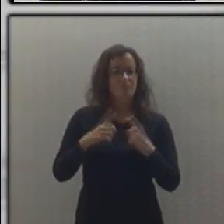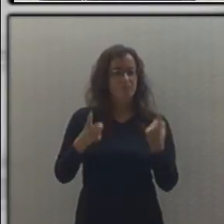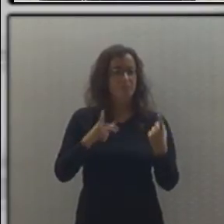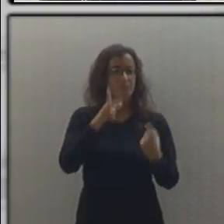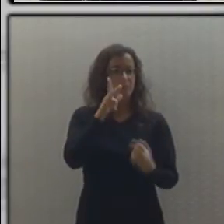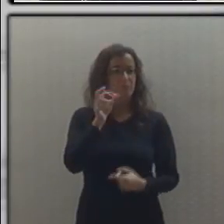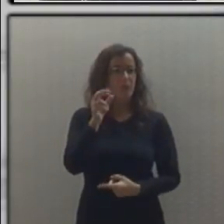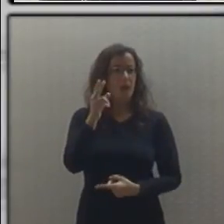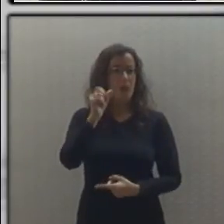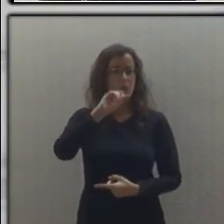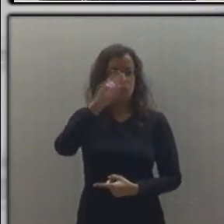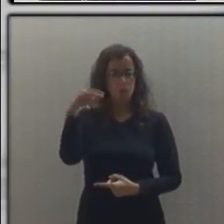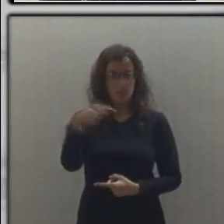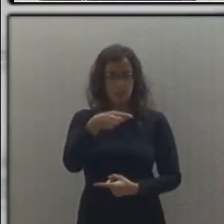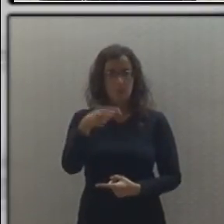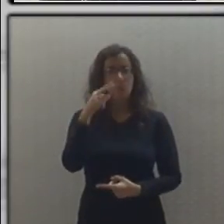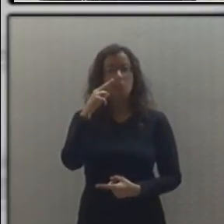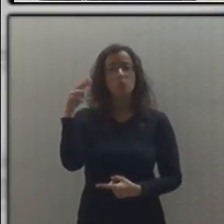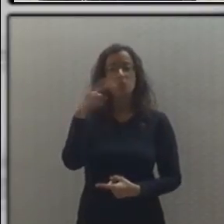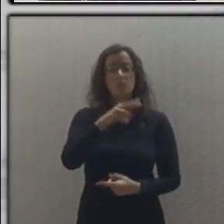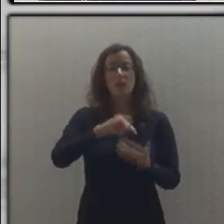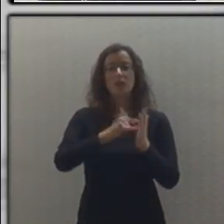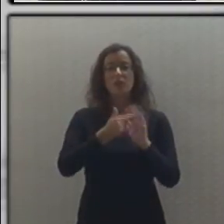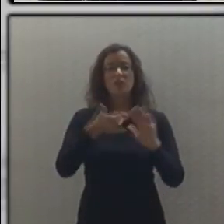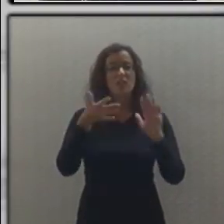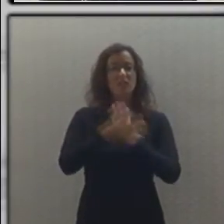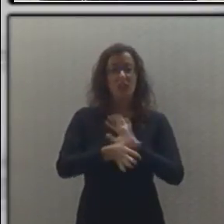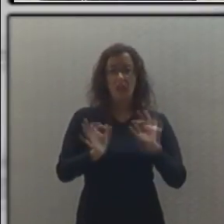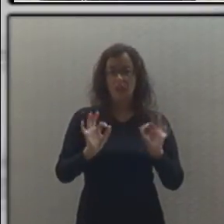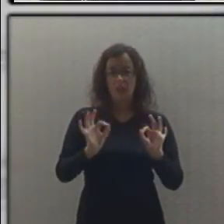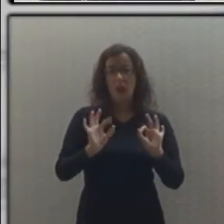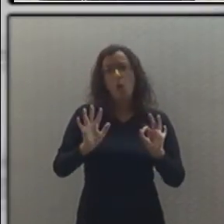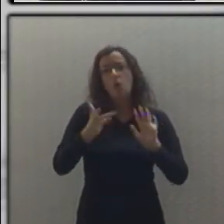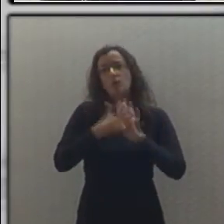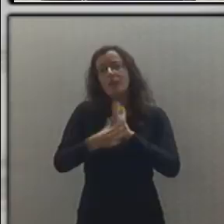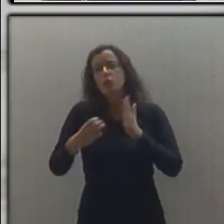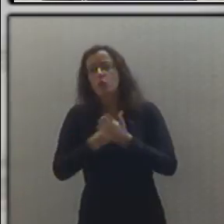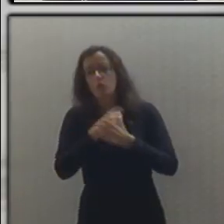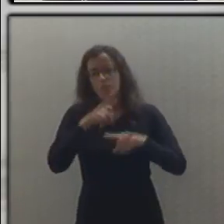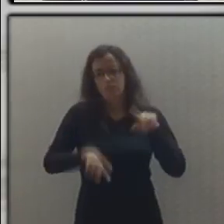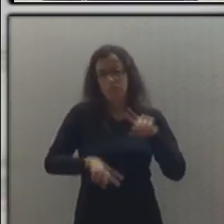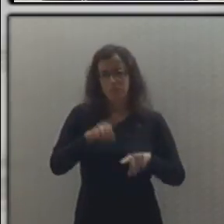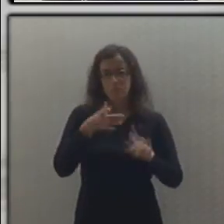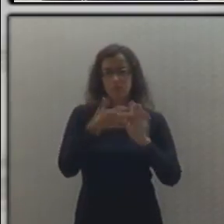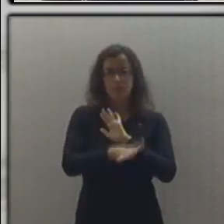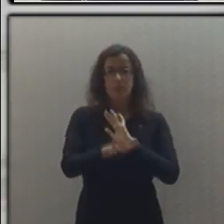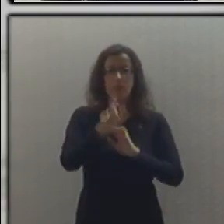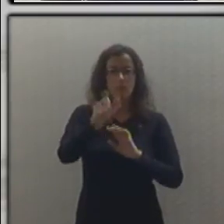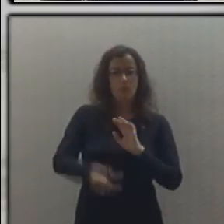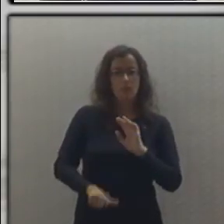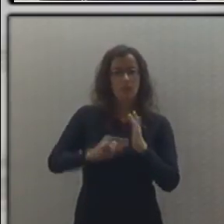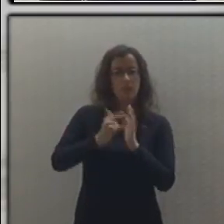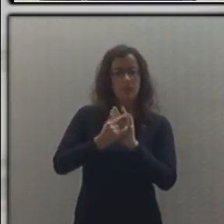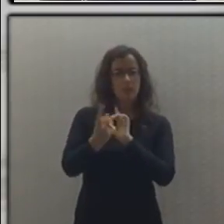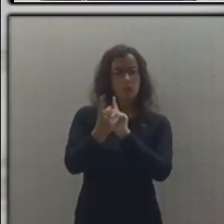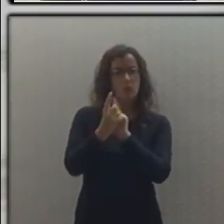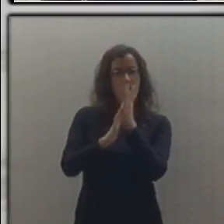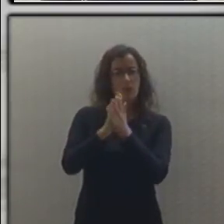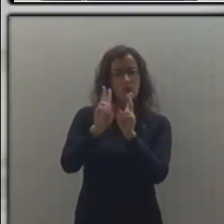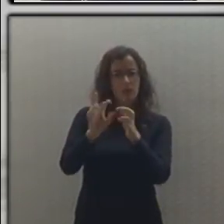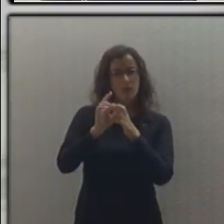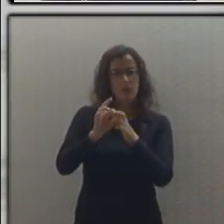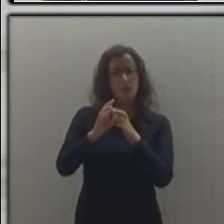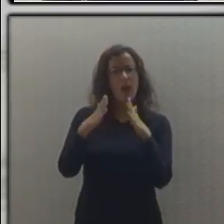el punto de vista arquitectónico no significa nada, o más bien significa todo, ¿no? Hablar con un arquitecto de housing es como hablar de todo lo que